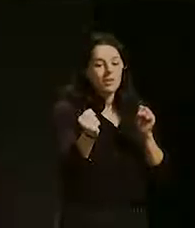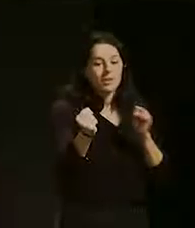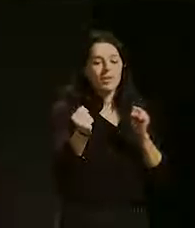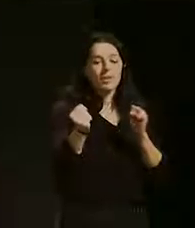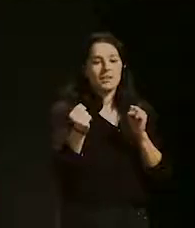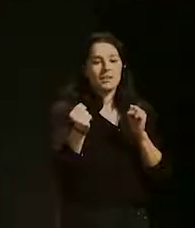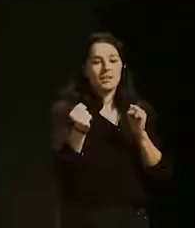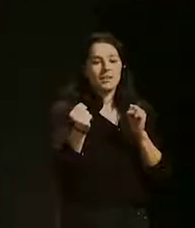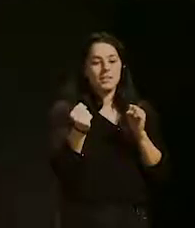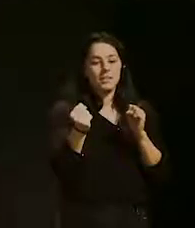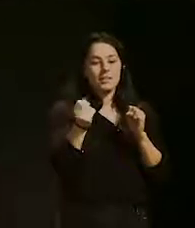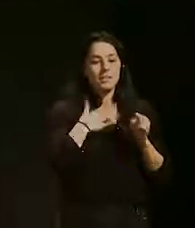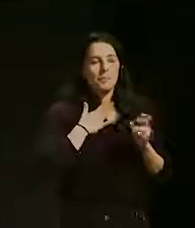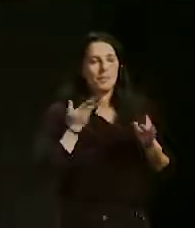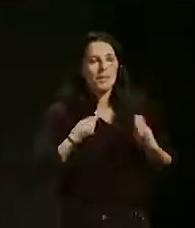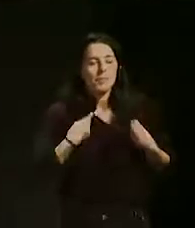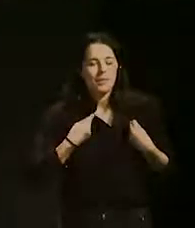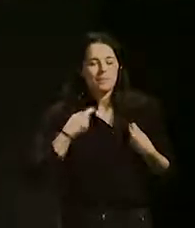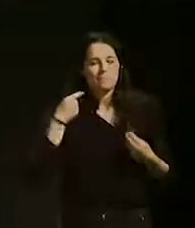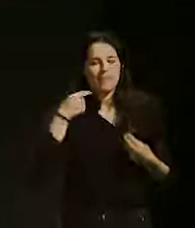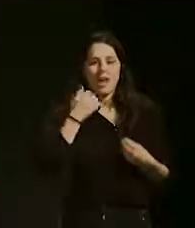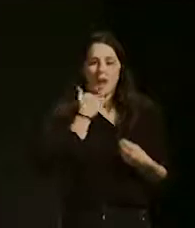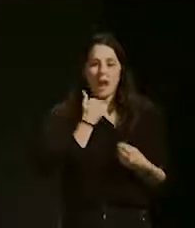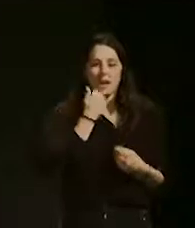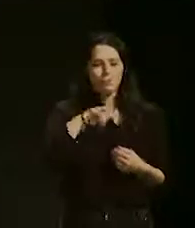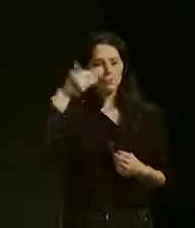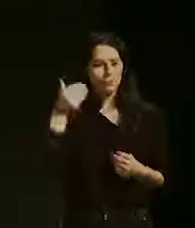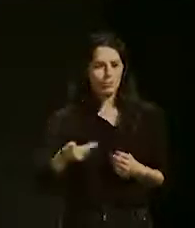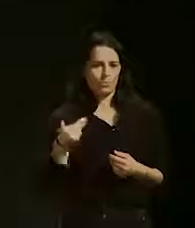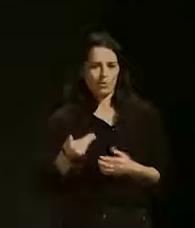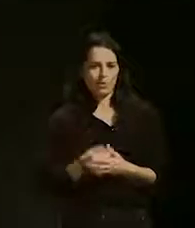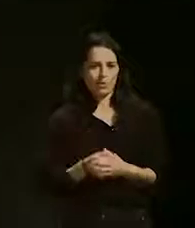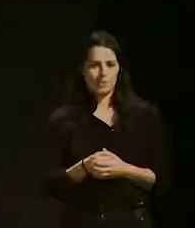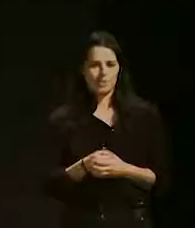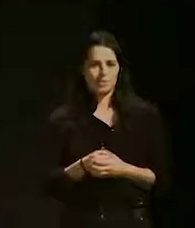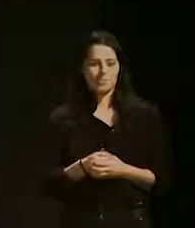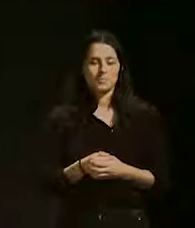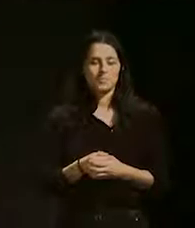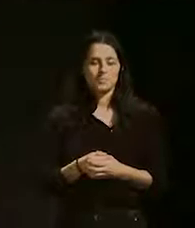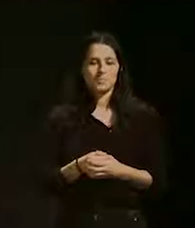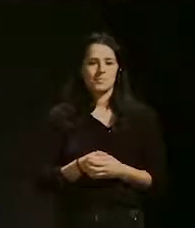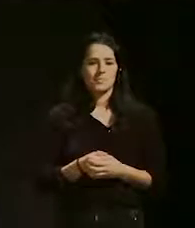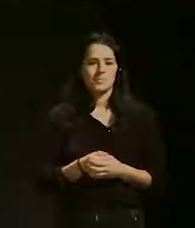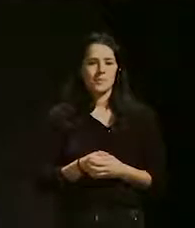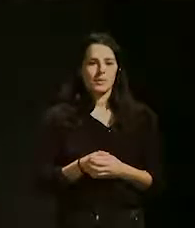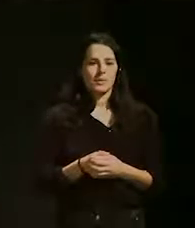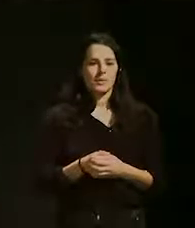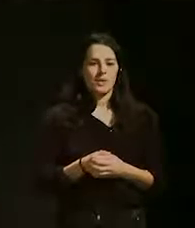en mi biografía es muy importante. Antes de trabajar como actora